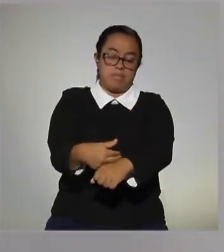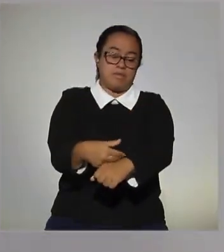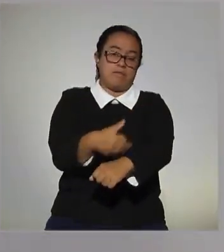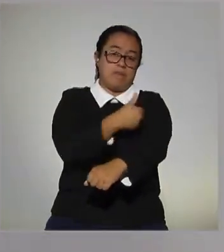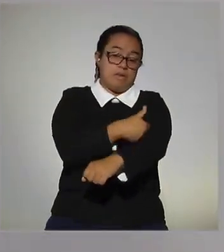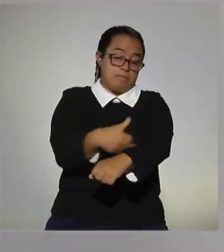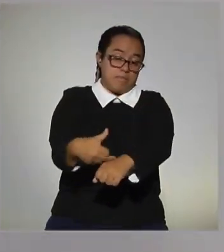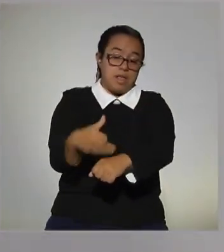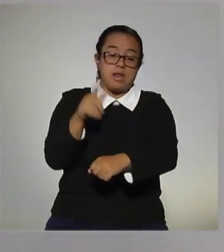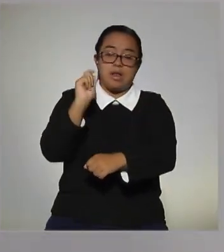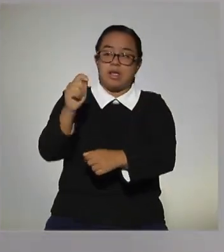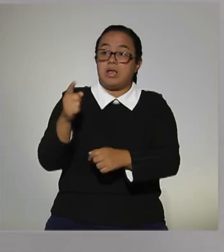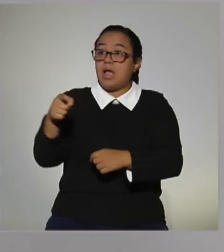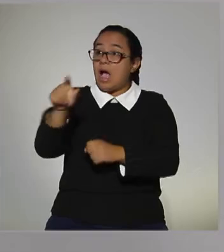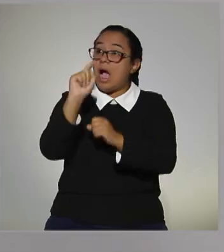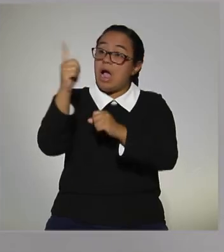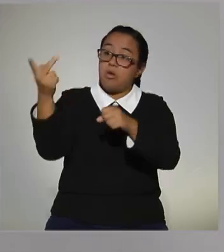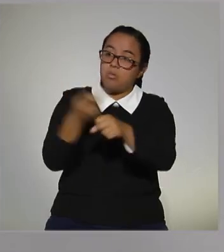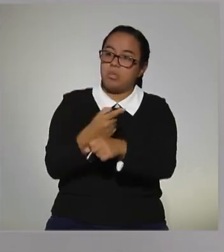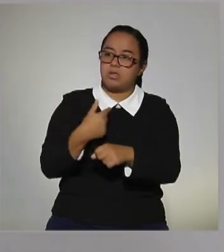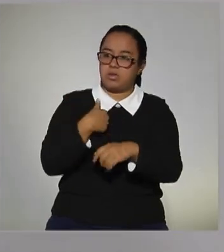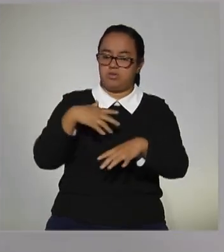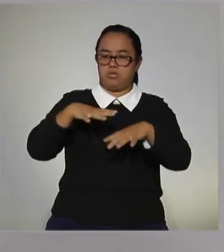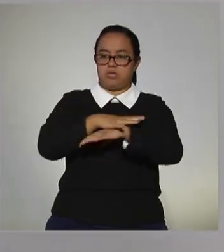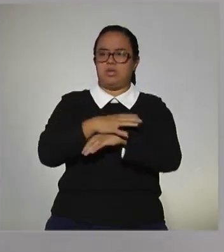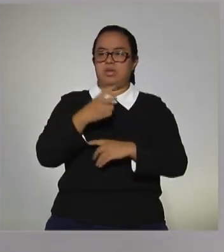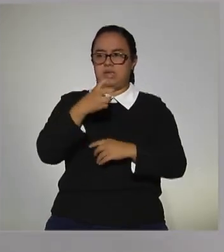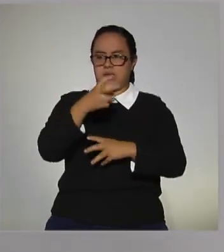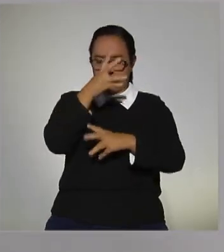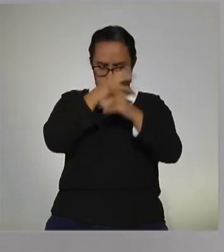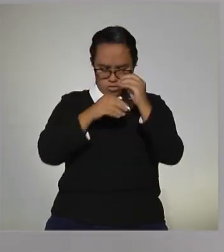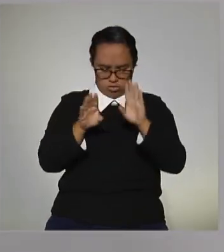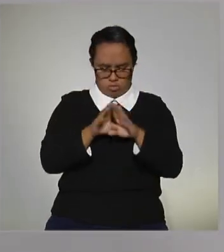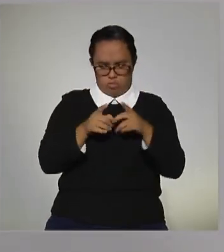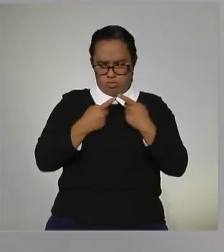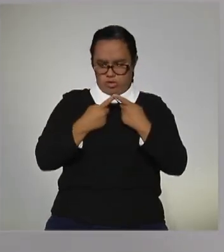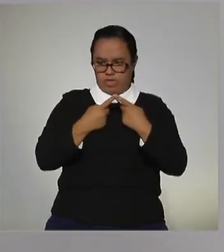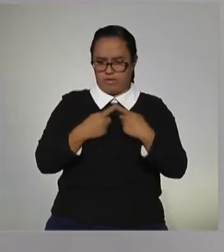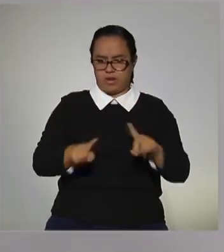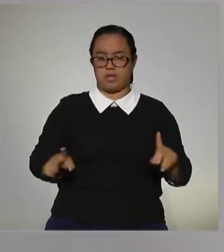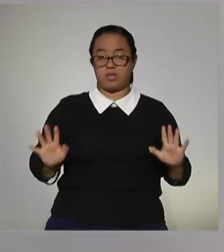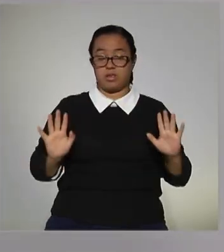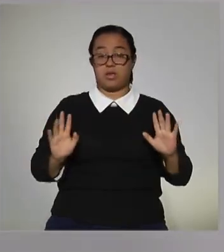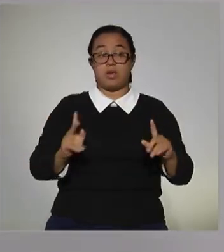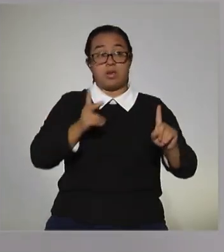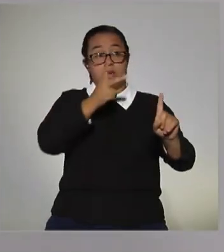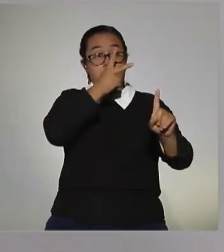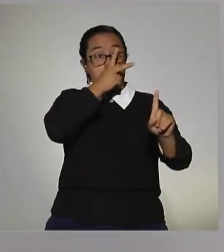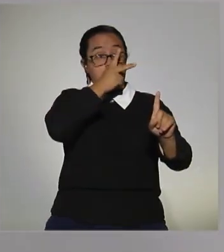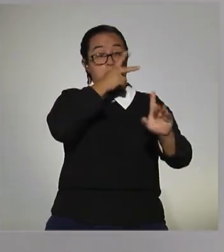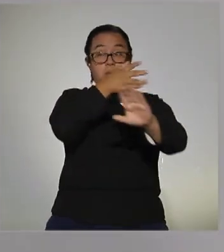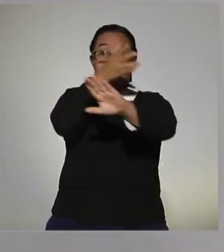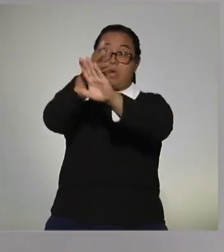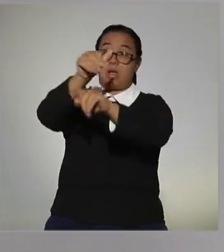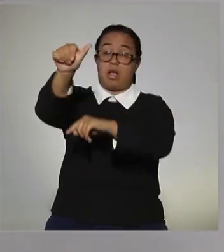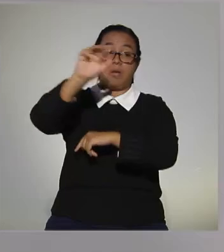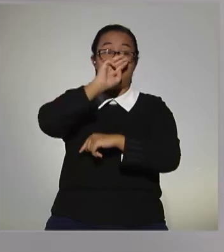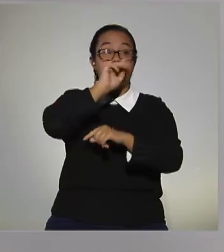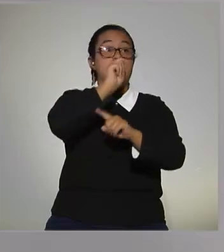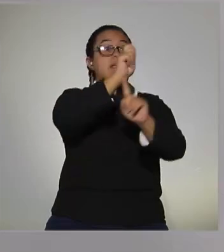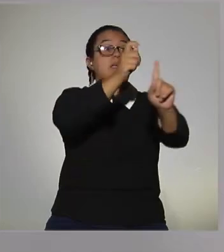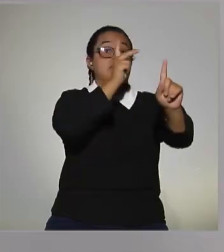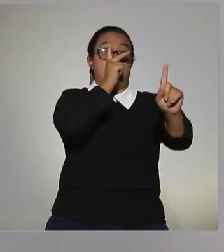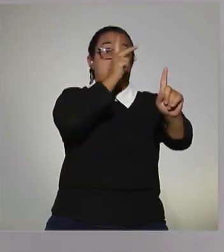provocar movimiento en los otros. Y entonces ahí es donde aprendes a separar que lo que papá le hizo a mamá no lo define como